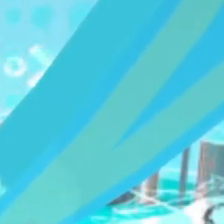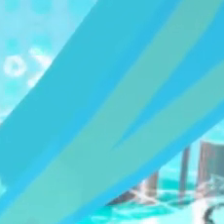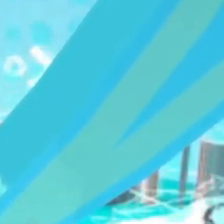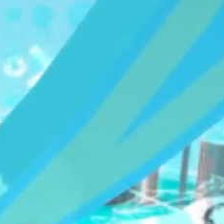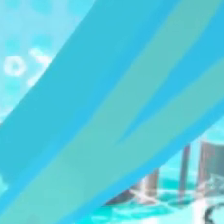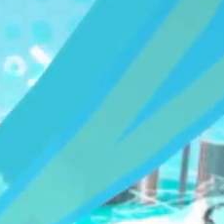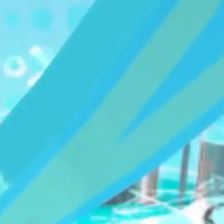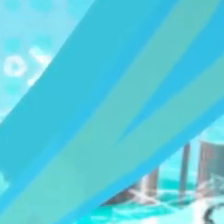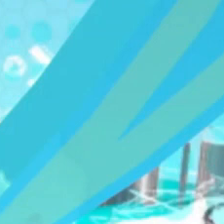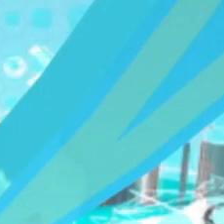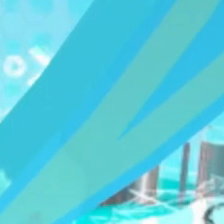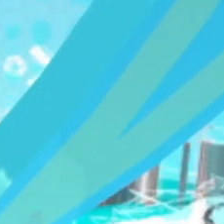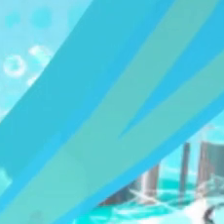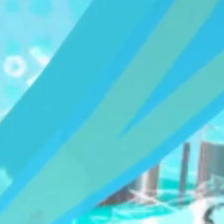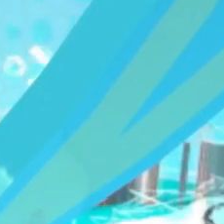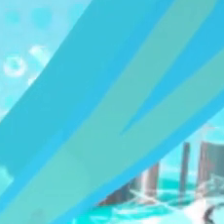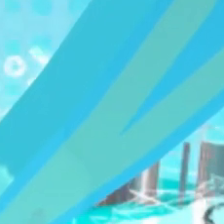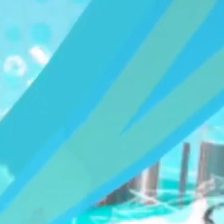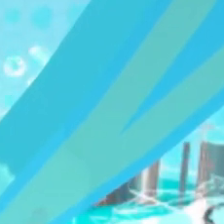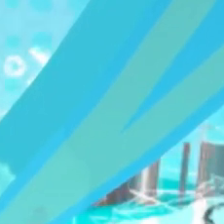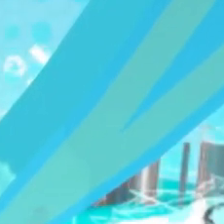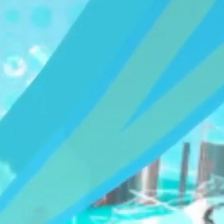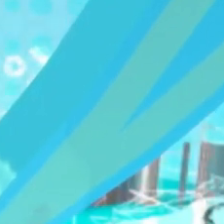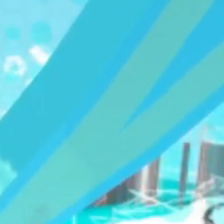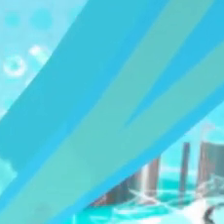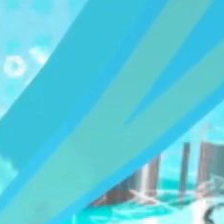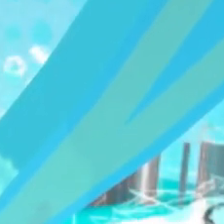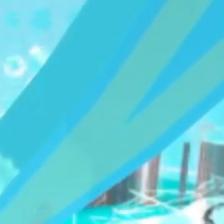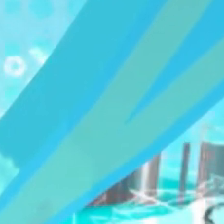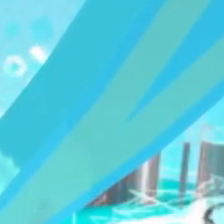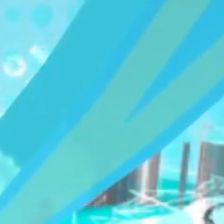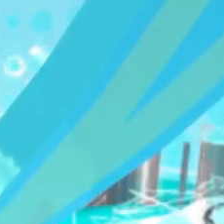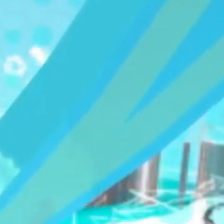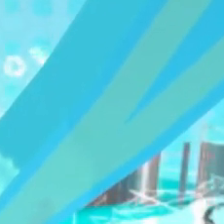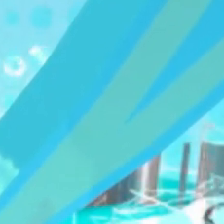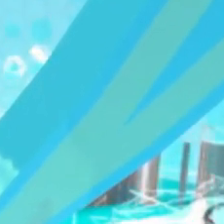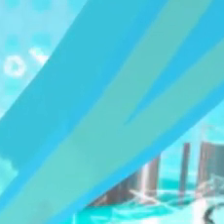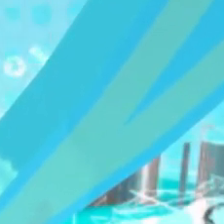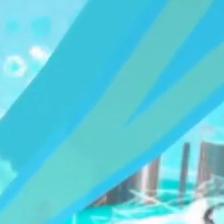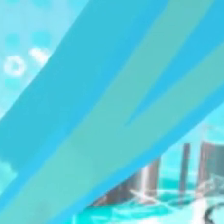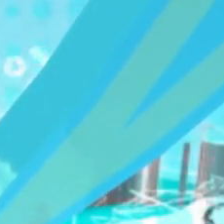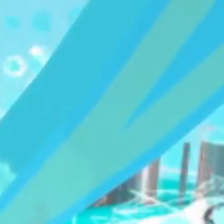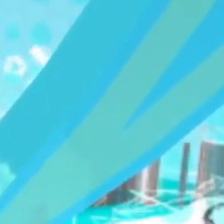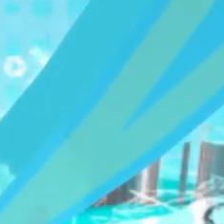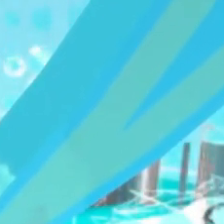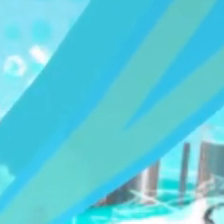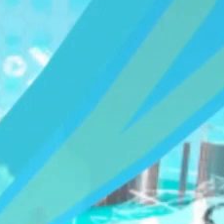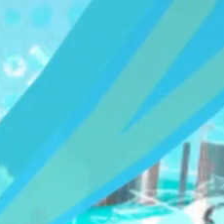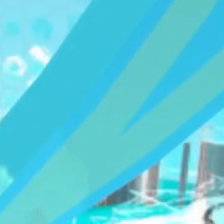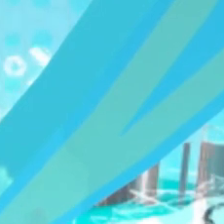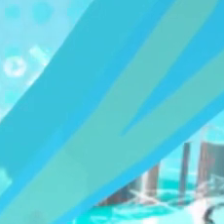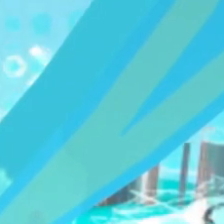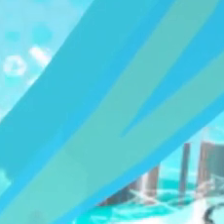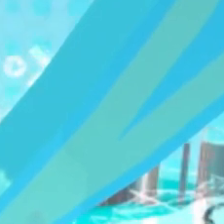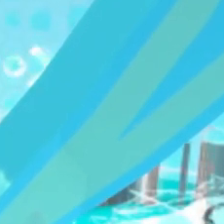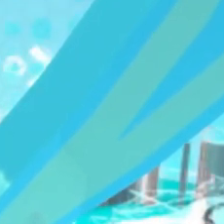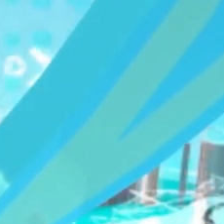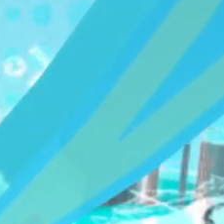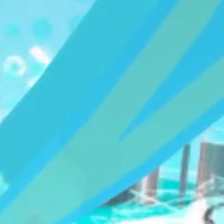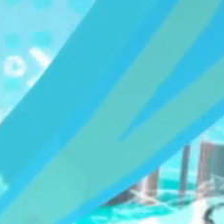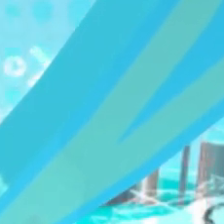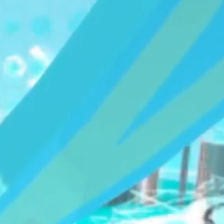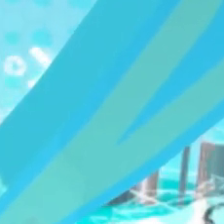es de 562 colones con 97 centavos. Y el precio de referencia para la venta es